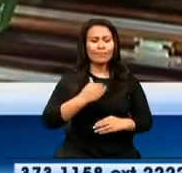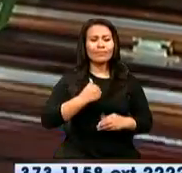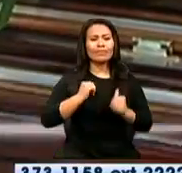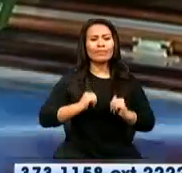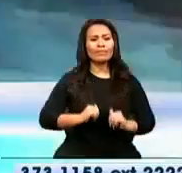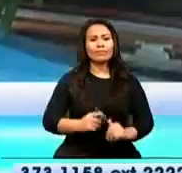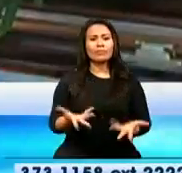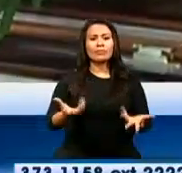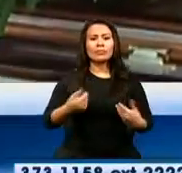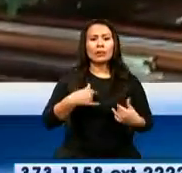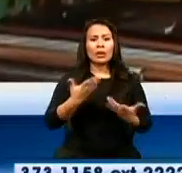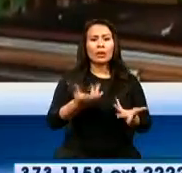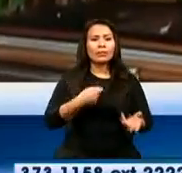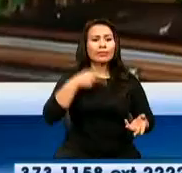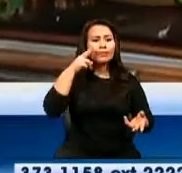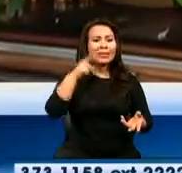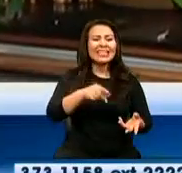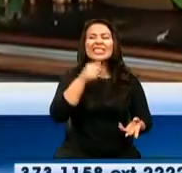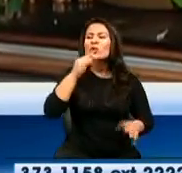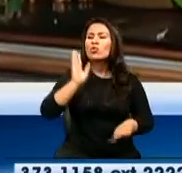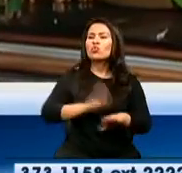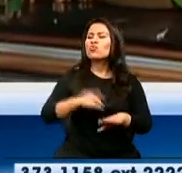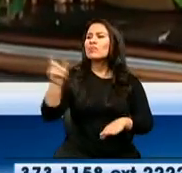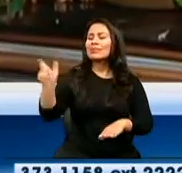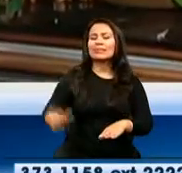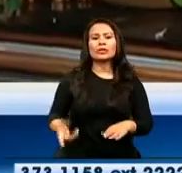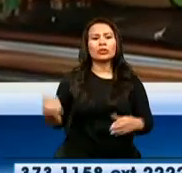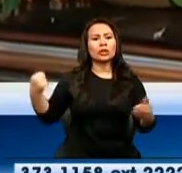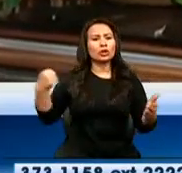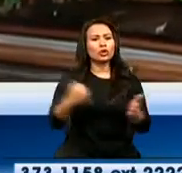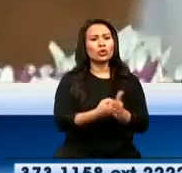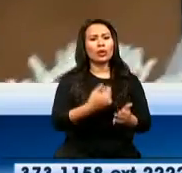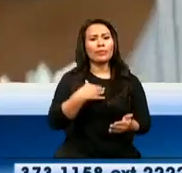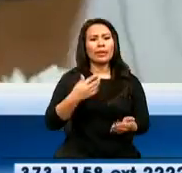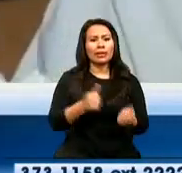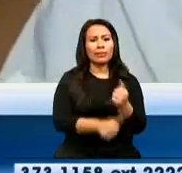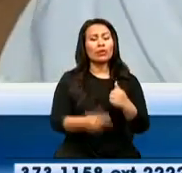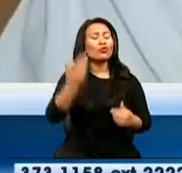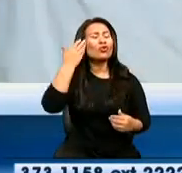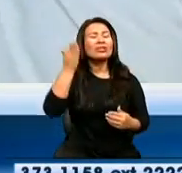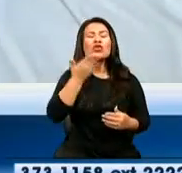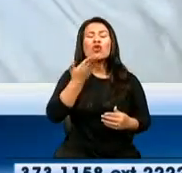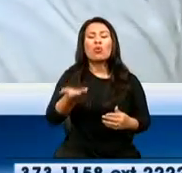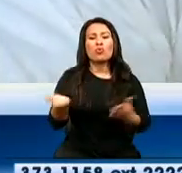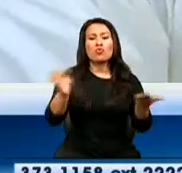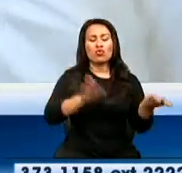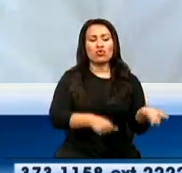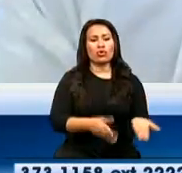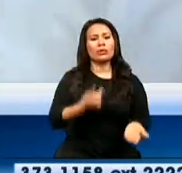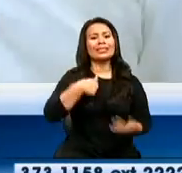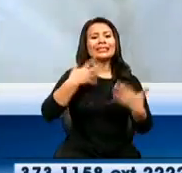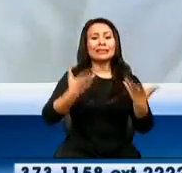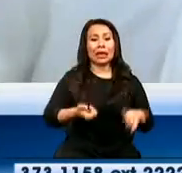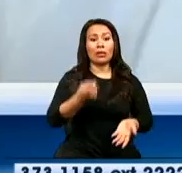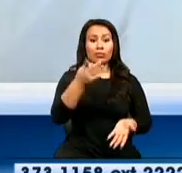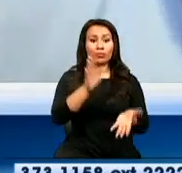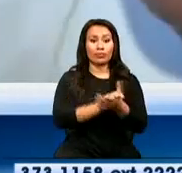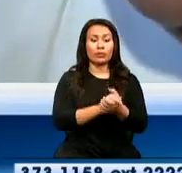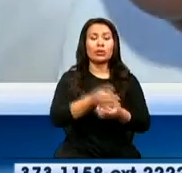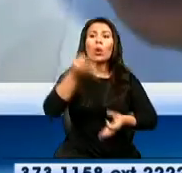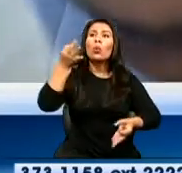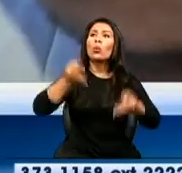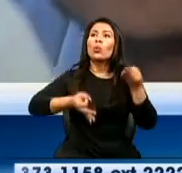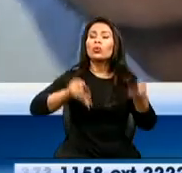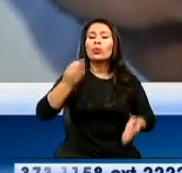deseo imperante de conocer cuál fue la causa del deceso. Yo pido justicia, que se haga justicia, verifiquen